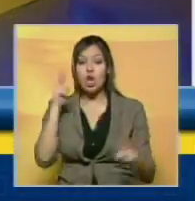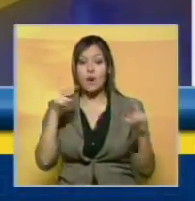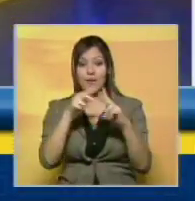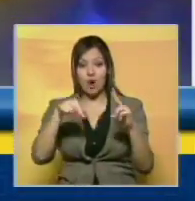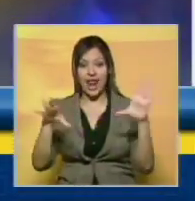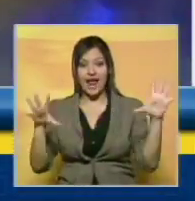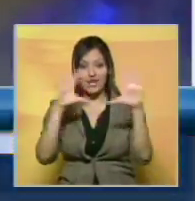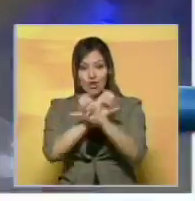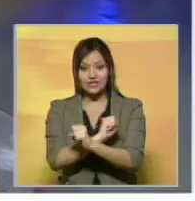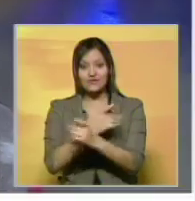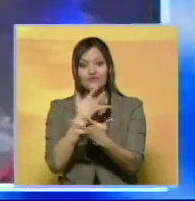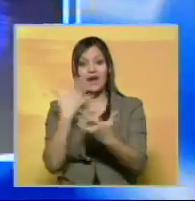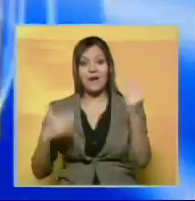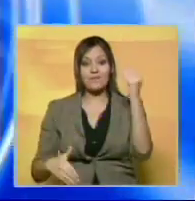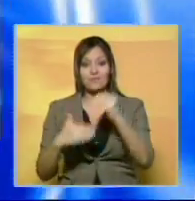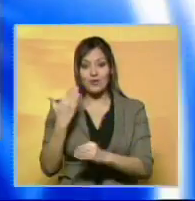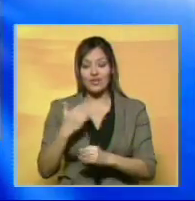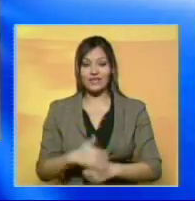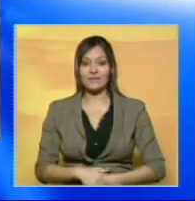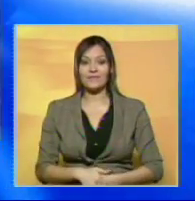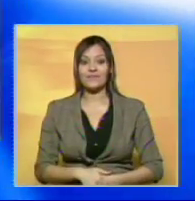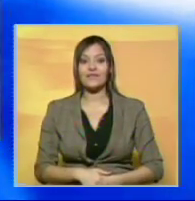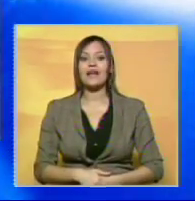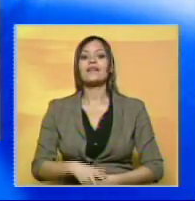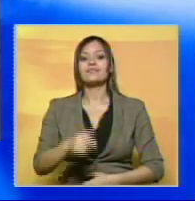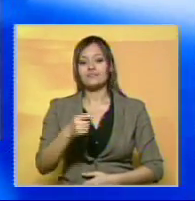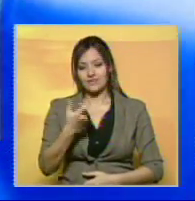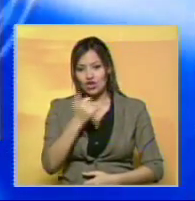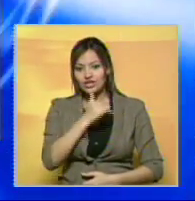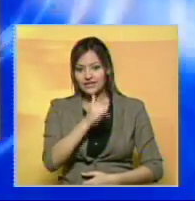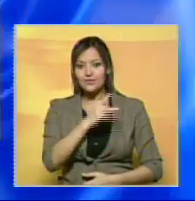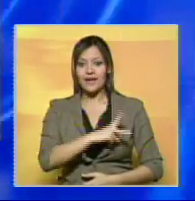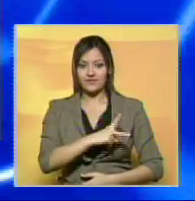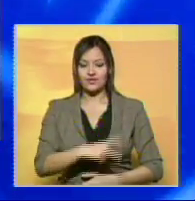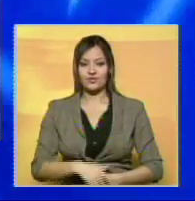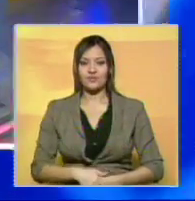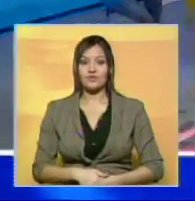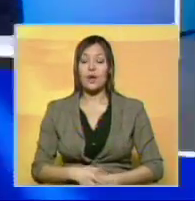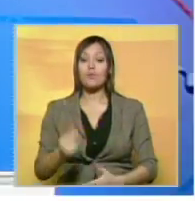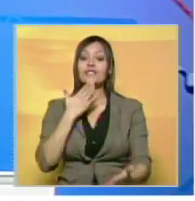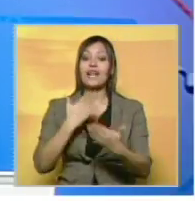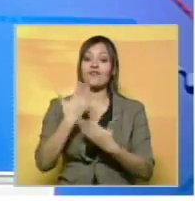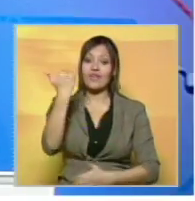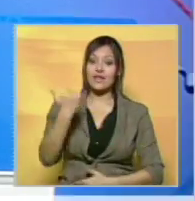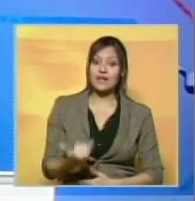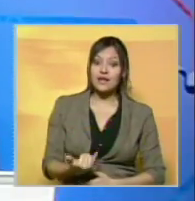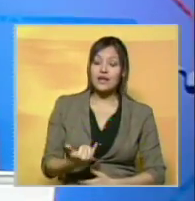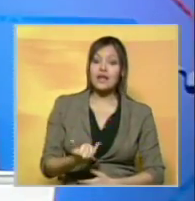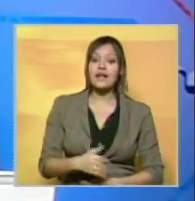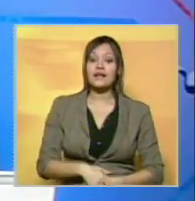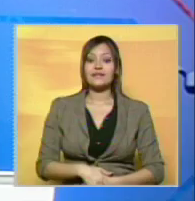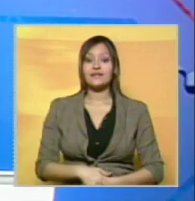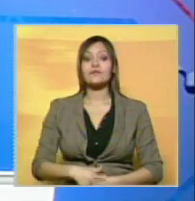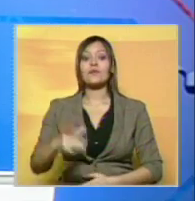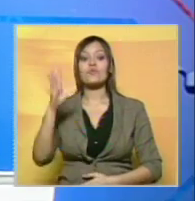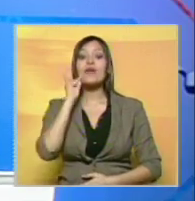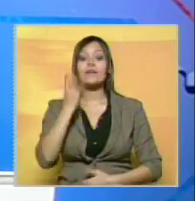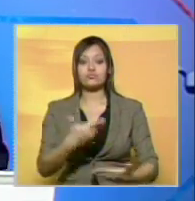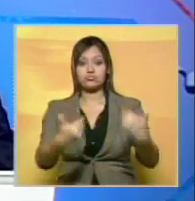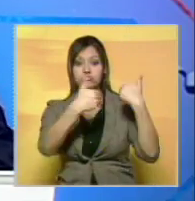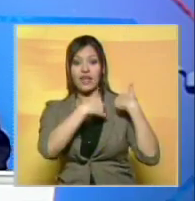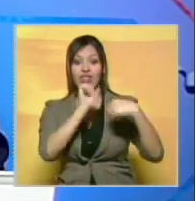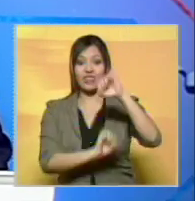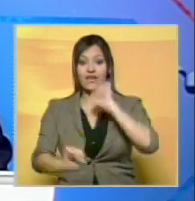vemos esta noche aquí en la emisión estelar de Estrenos y Estrellas en su noticiero Venevisión. Muchísimas gracias, Federica. Amigos, Andreina Tarazón, superintendenta